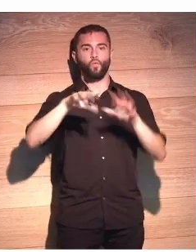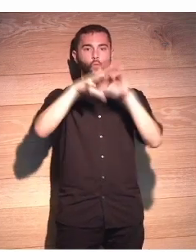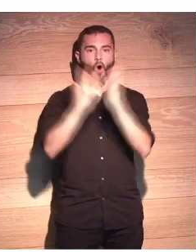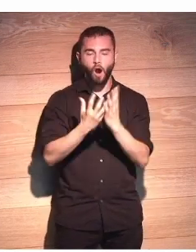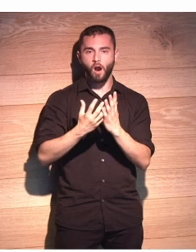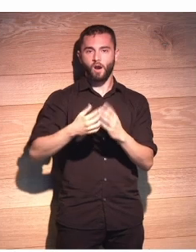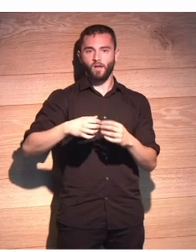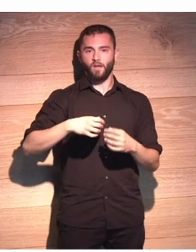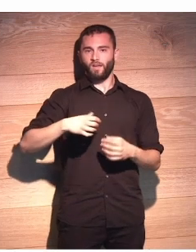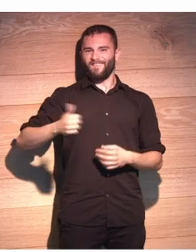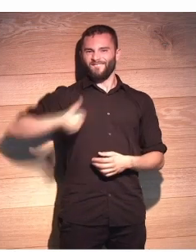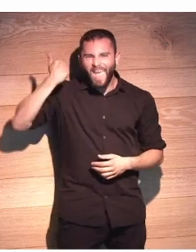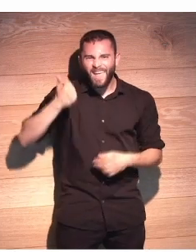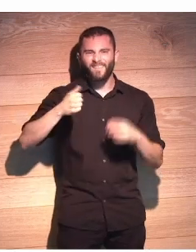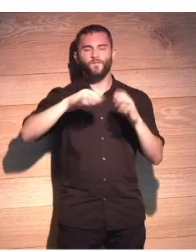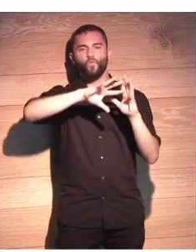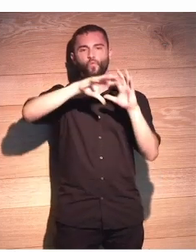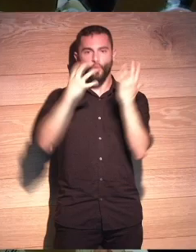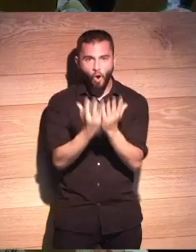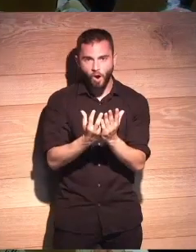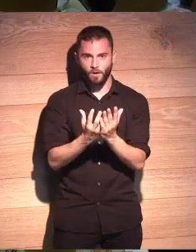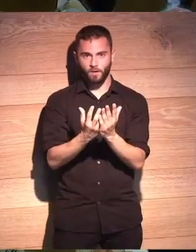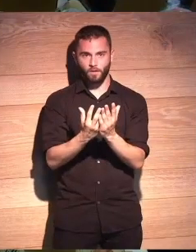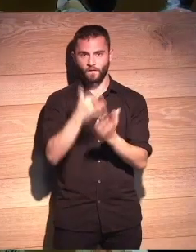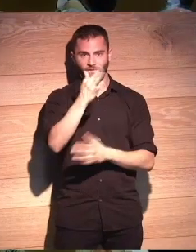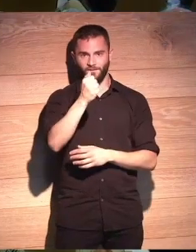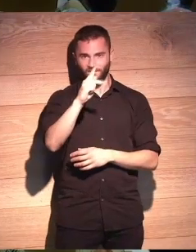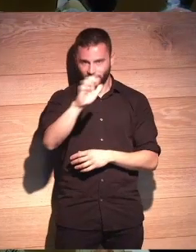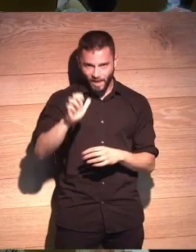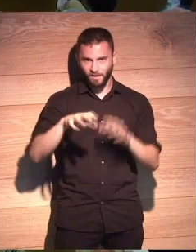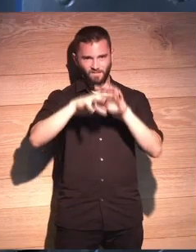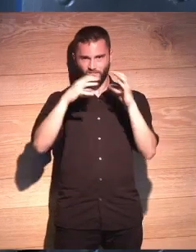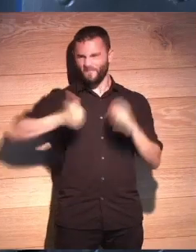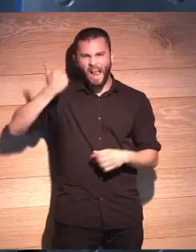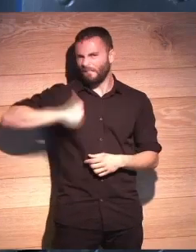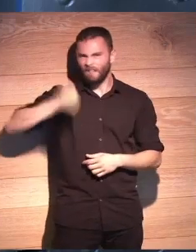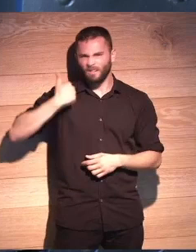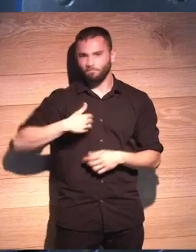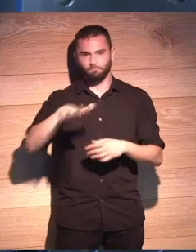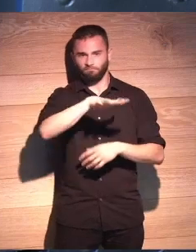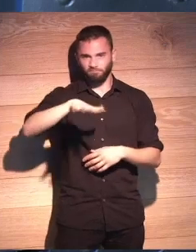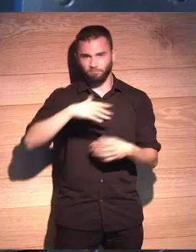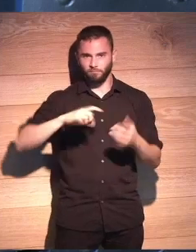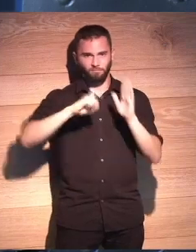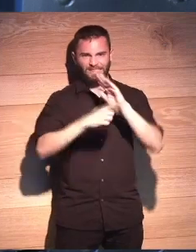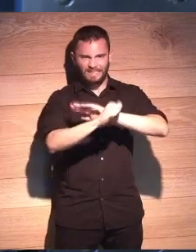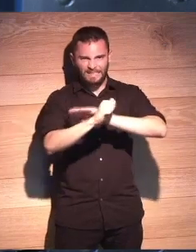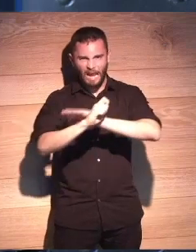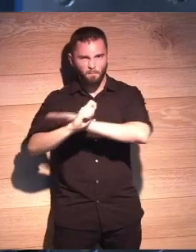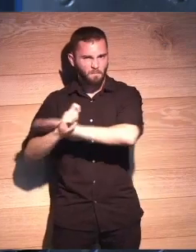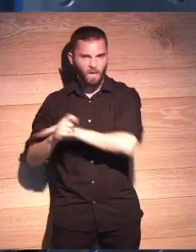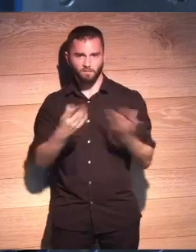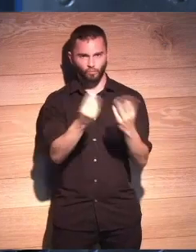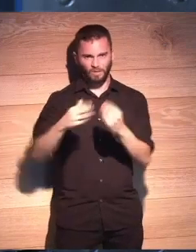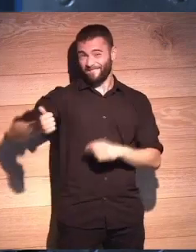habla de fake news, de no sé qué tal. Lo que vivimos en un mundo fake, un mundo lleno de falsedades por todos lados, está lleno de trampas. Y